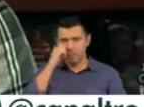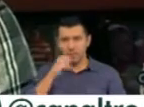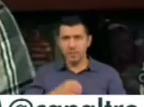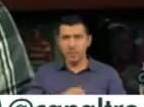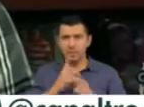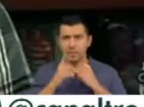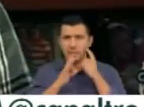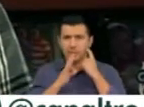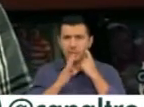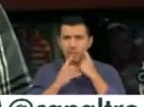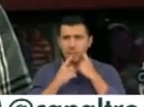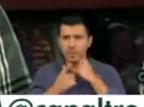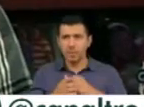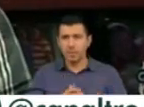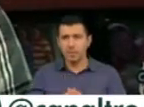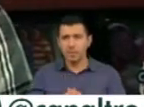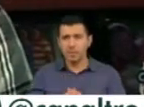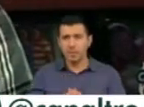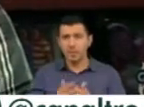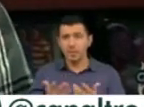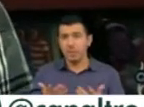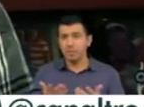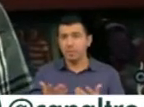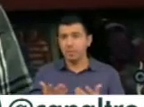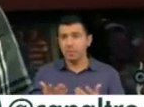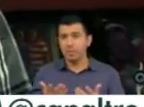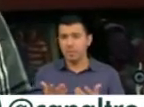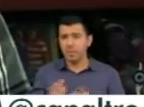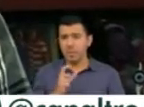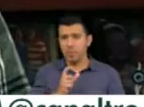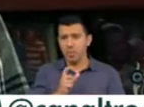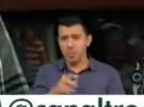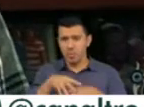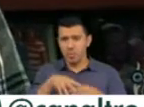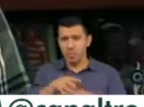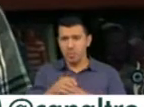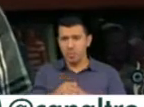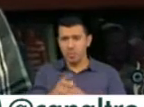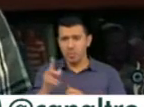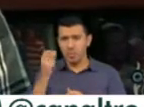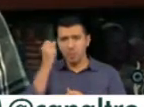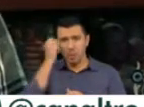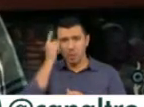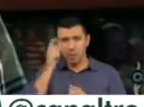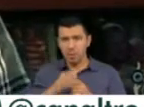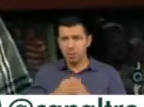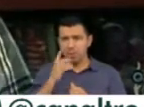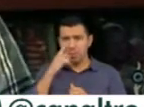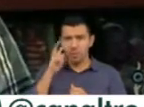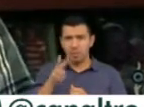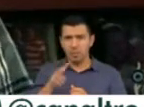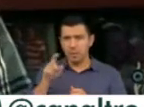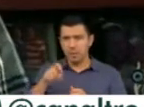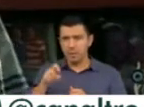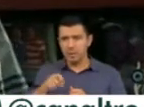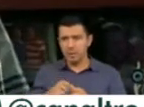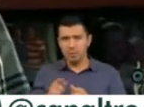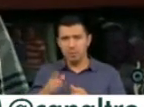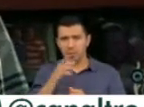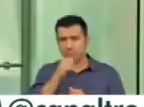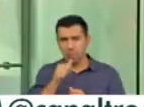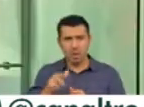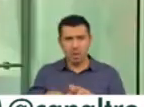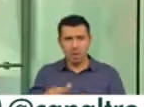porque él no entiende muchas situaciones no comprende no ve la necesidad no está en esa etapa de